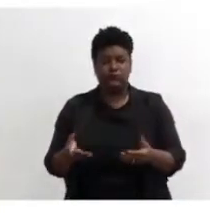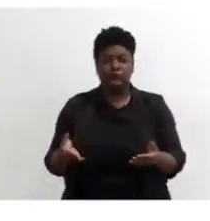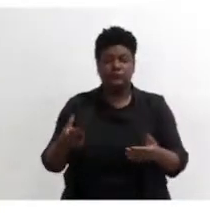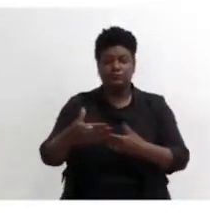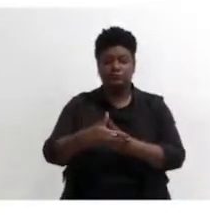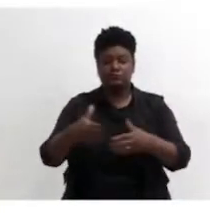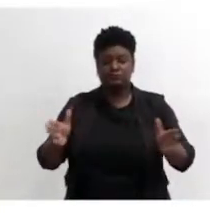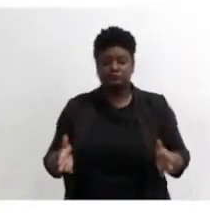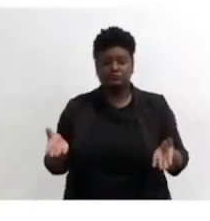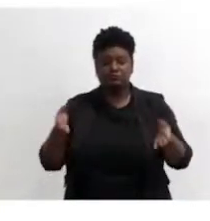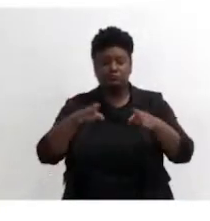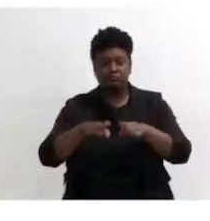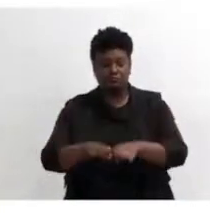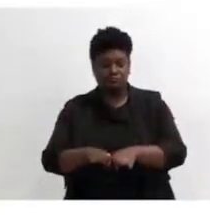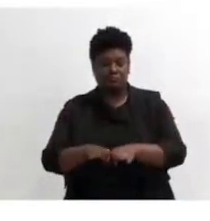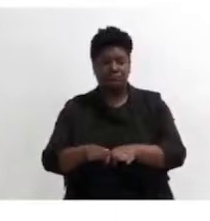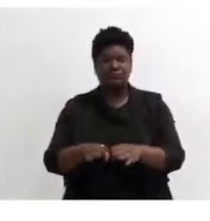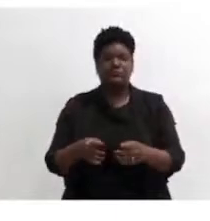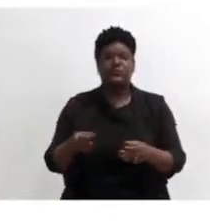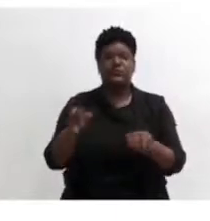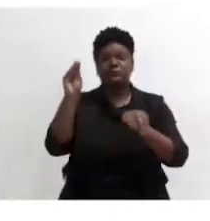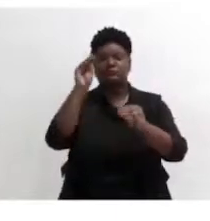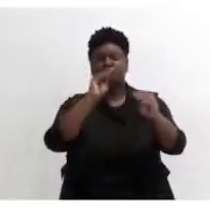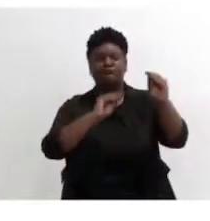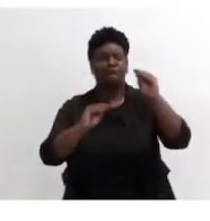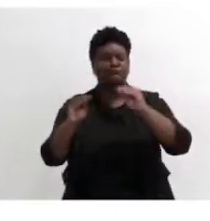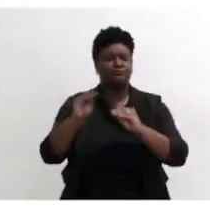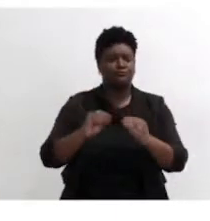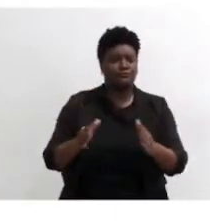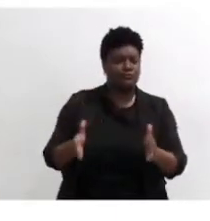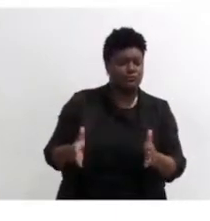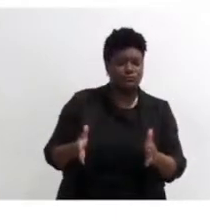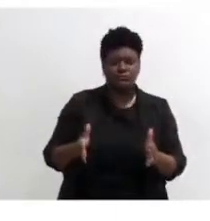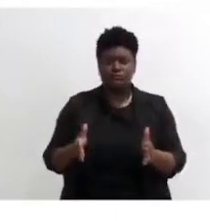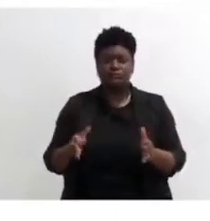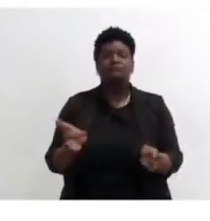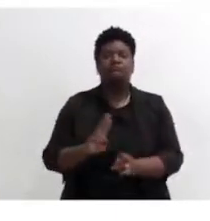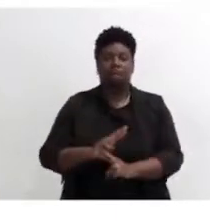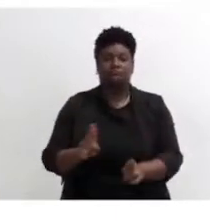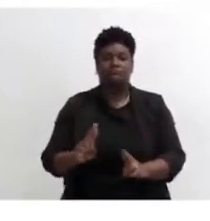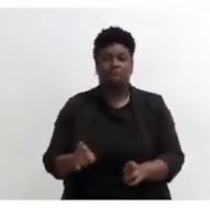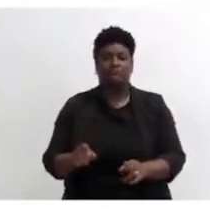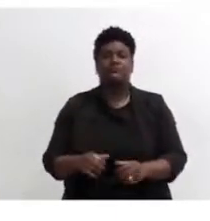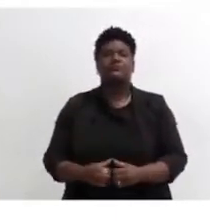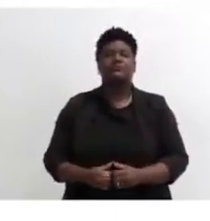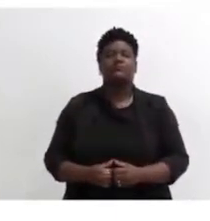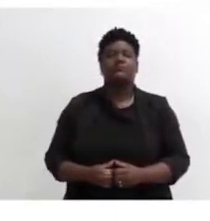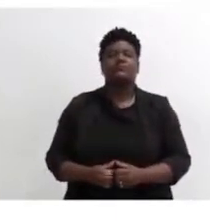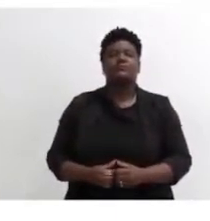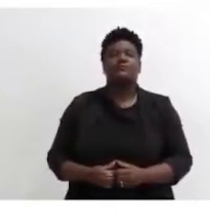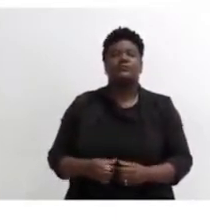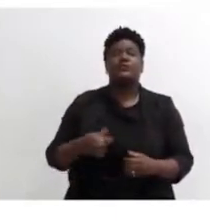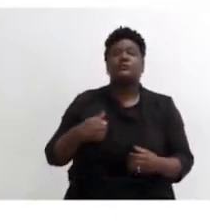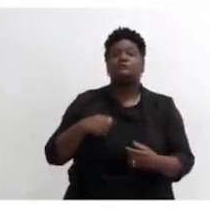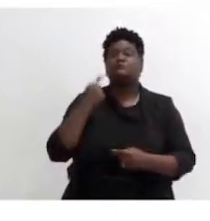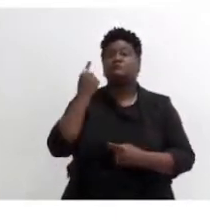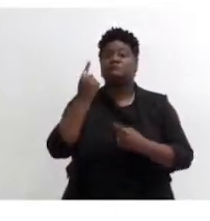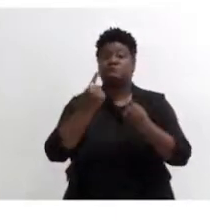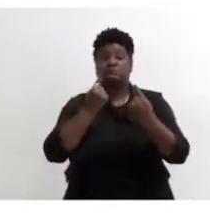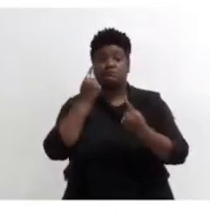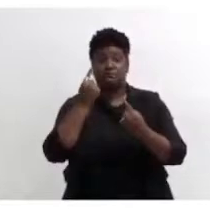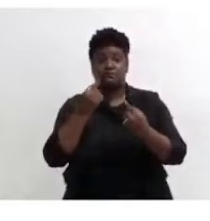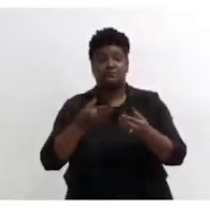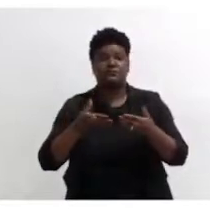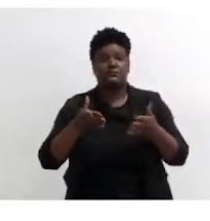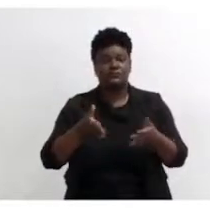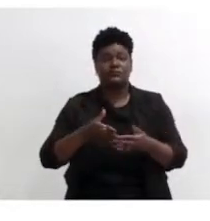Considero este momento como un hito significativo en nuestra travesía hacia el desarrollo de la industria de semiconductores en